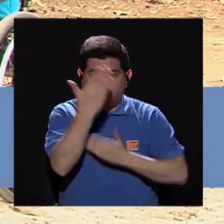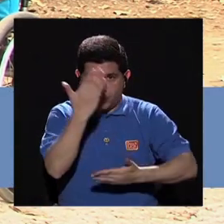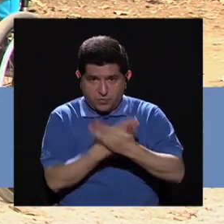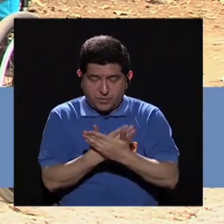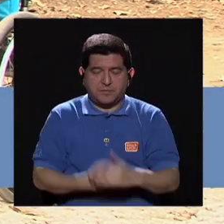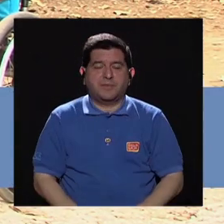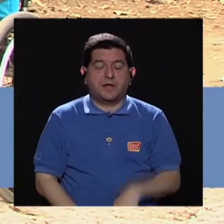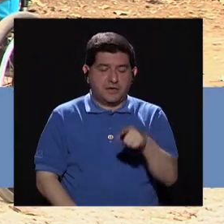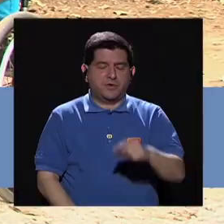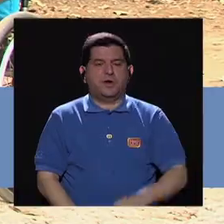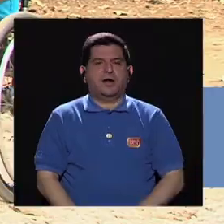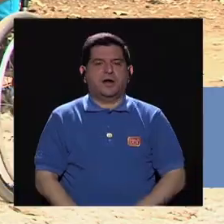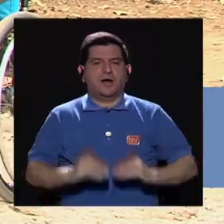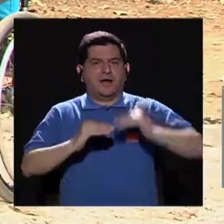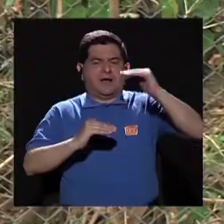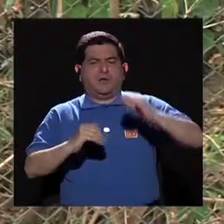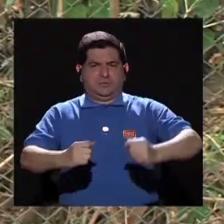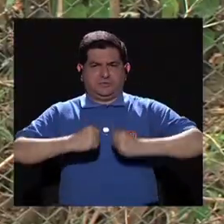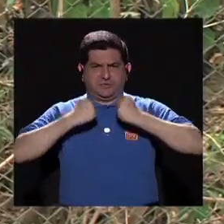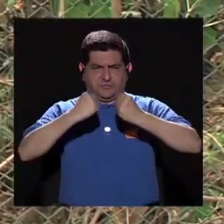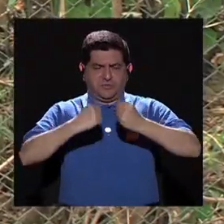una mano, aquí ya ocupamos un poquito más de fuerza.